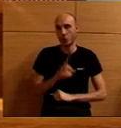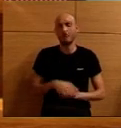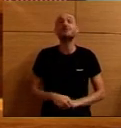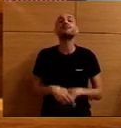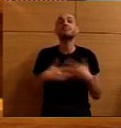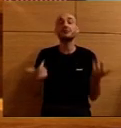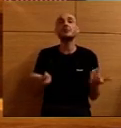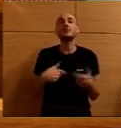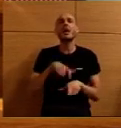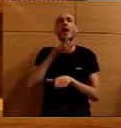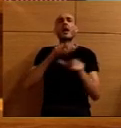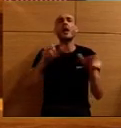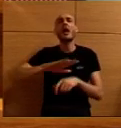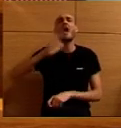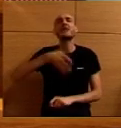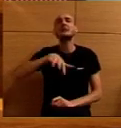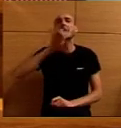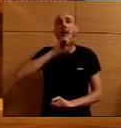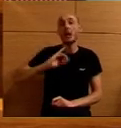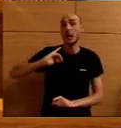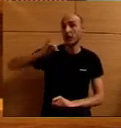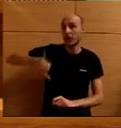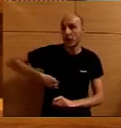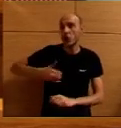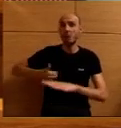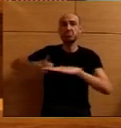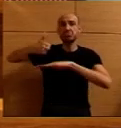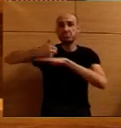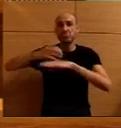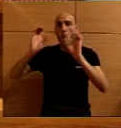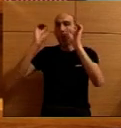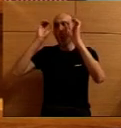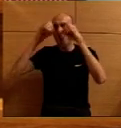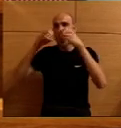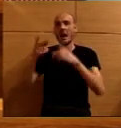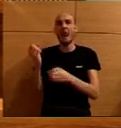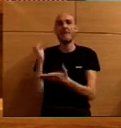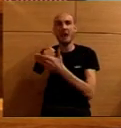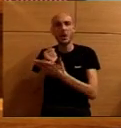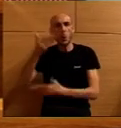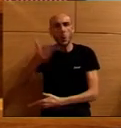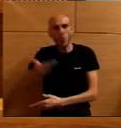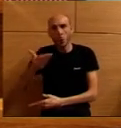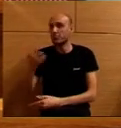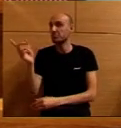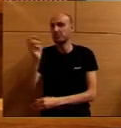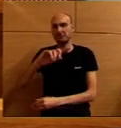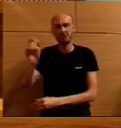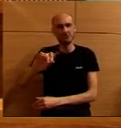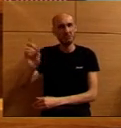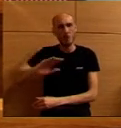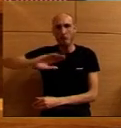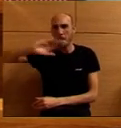esto? ¿A los ricos empresarios opresores de Google y el Santander? No, ni Google ni el